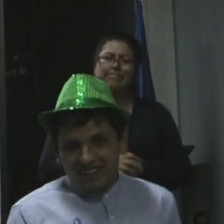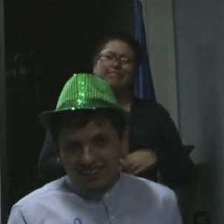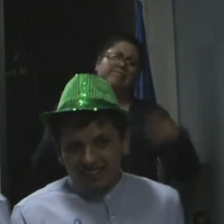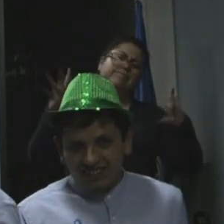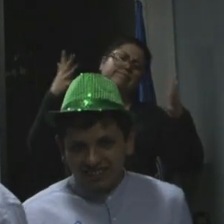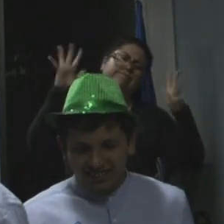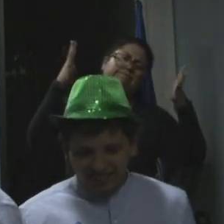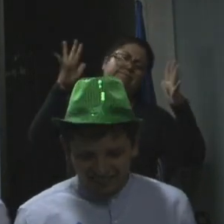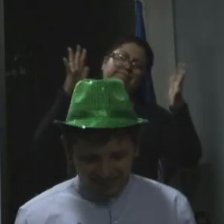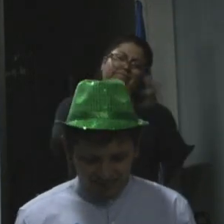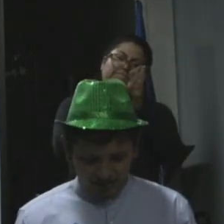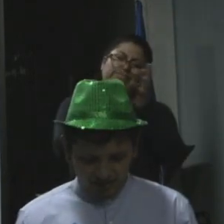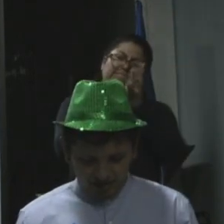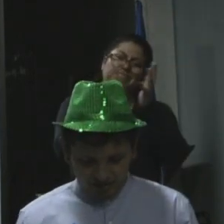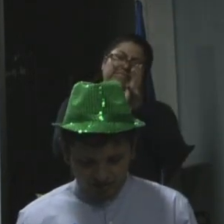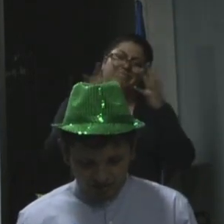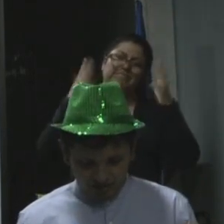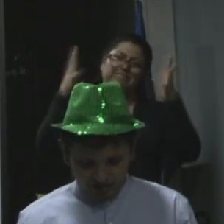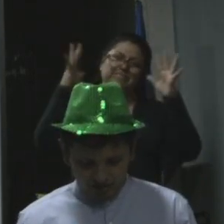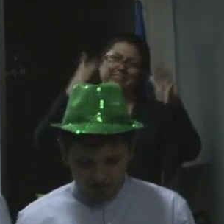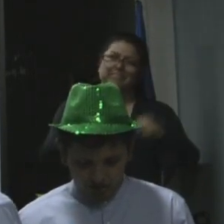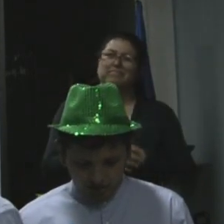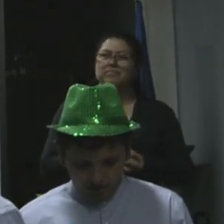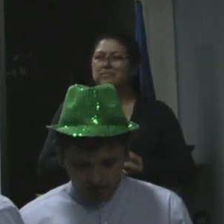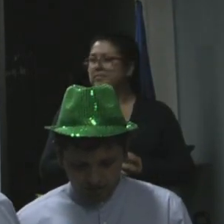muy bien.